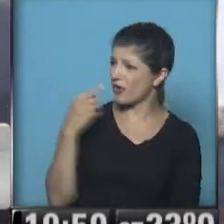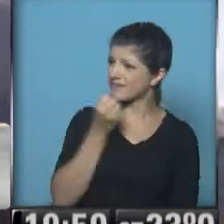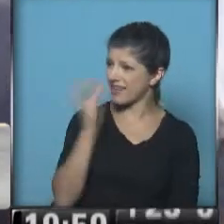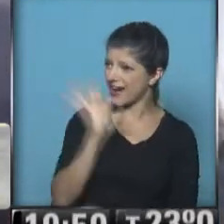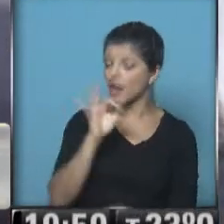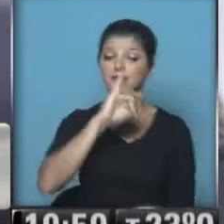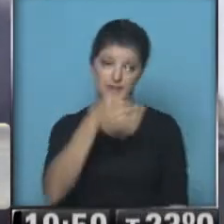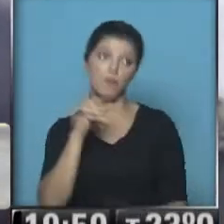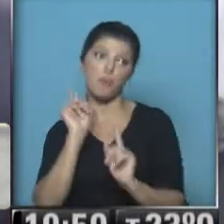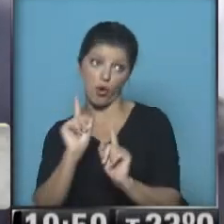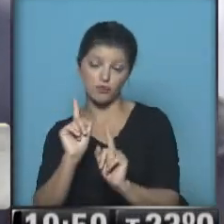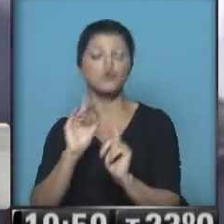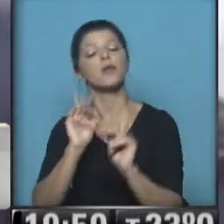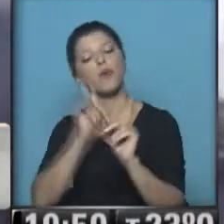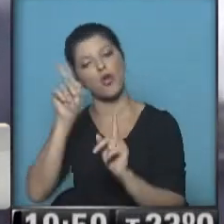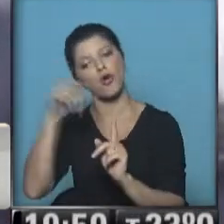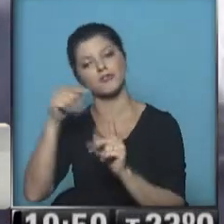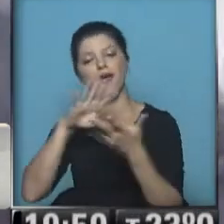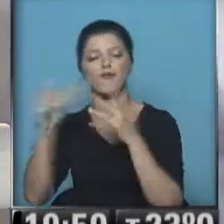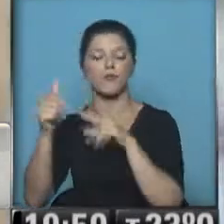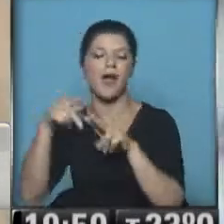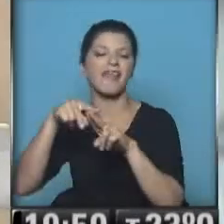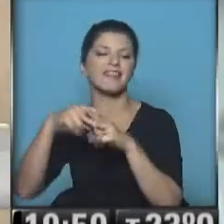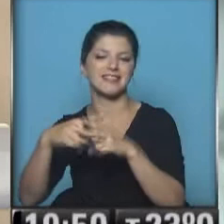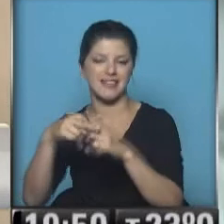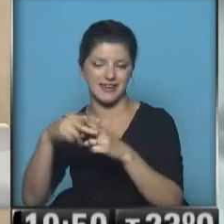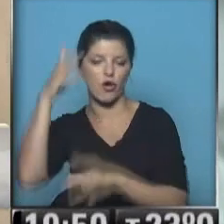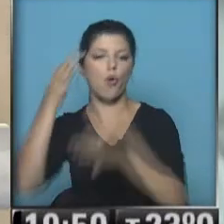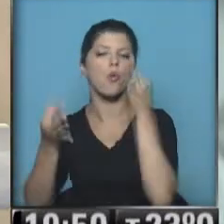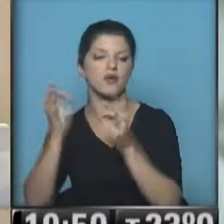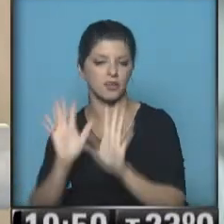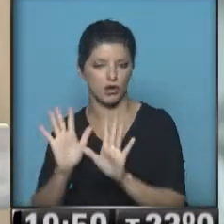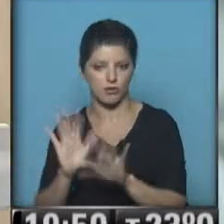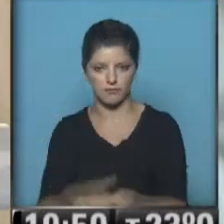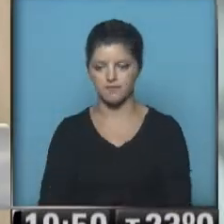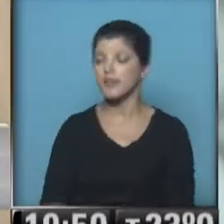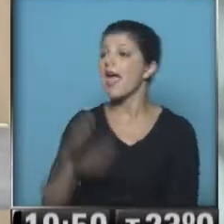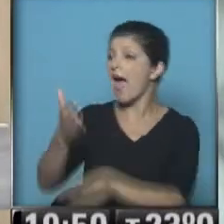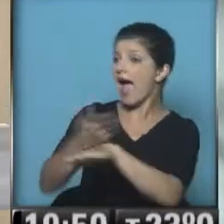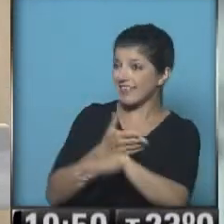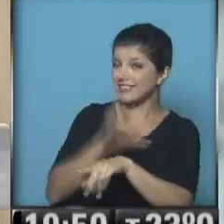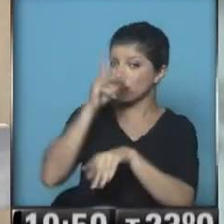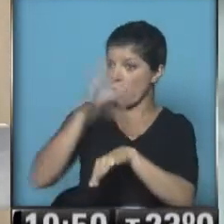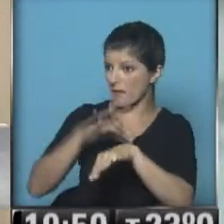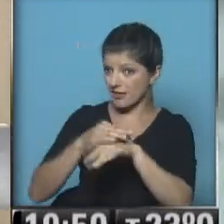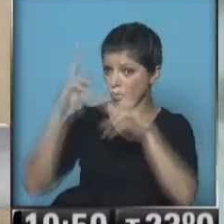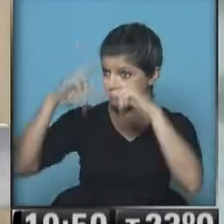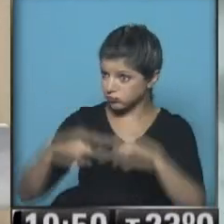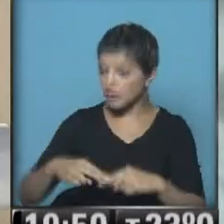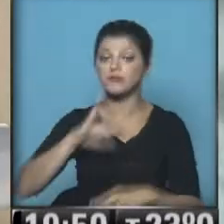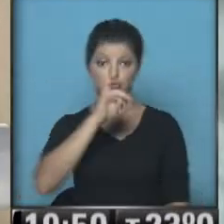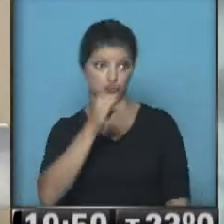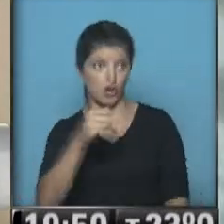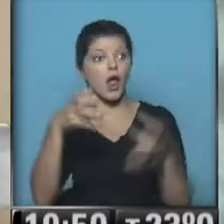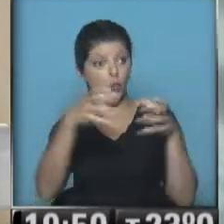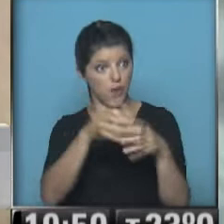Sí, por eso y bueno, por una cuestión técnico jurídico, ¿no? O sea, ¿había sido revisado por peritos? Sí, sí, por supuesto, el cuerpo